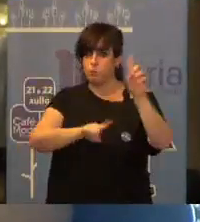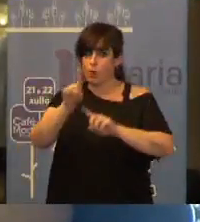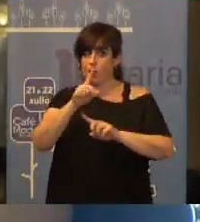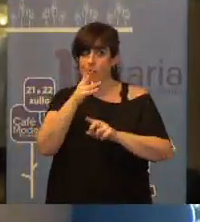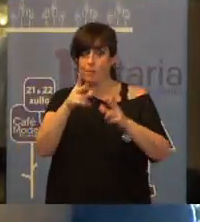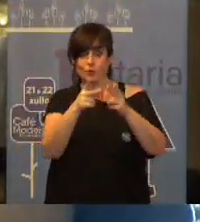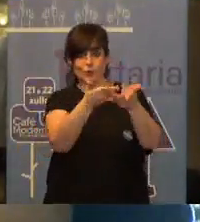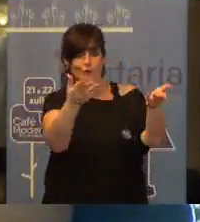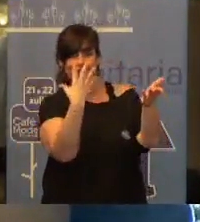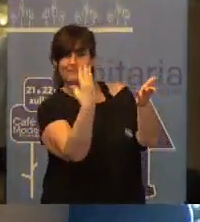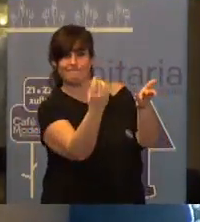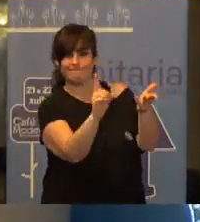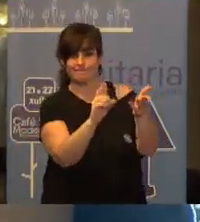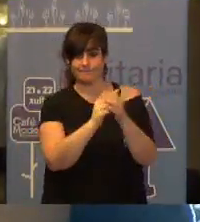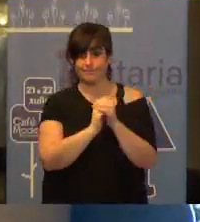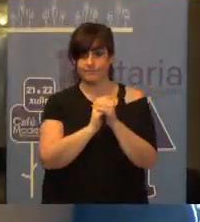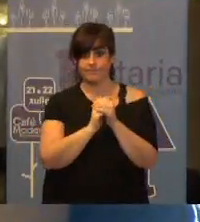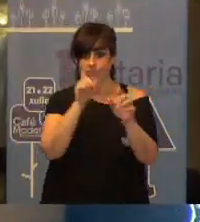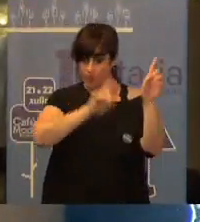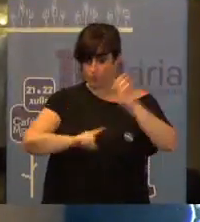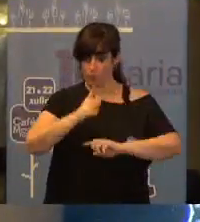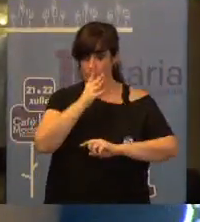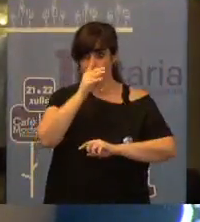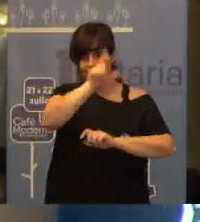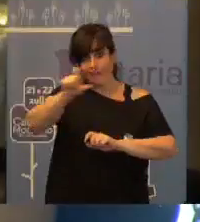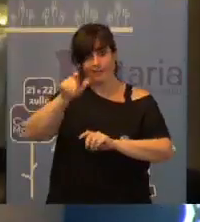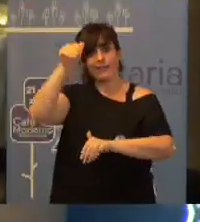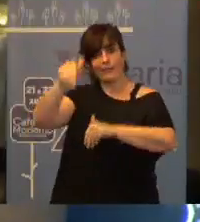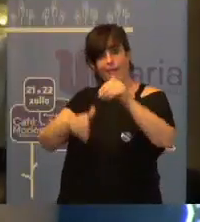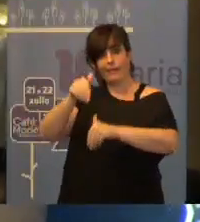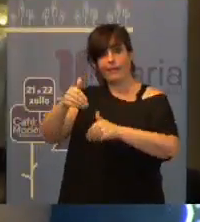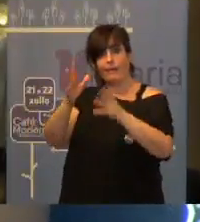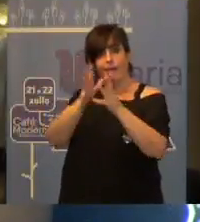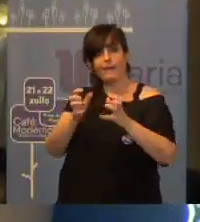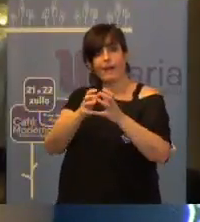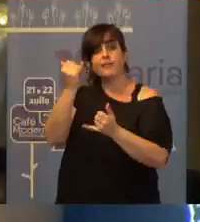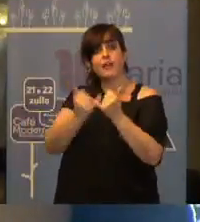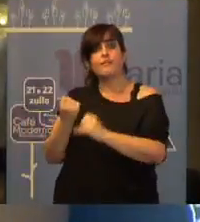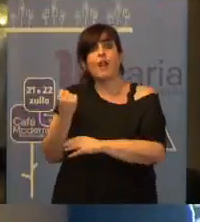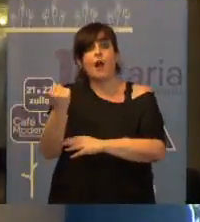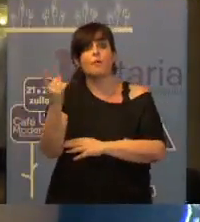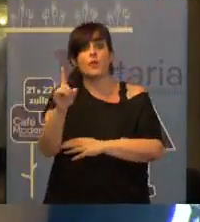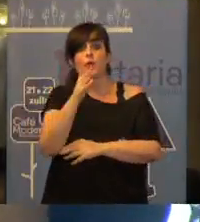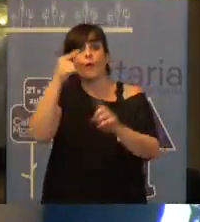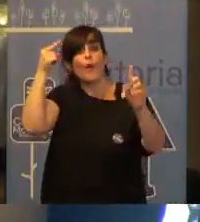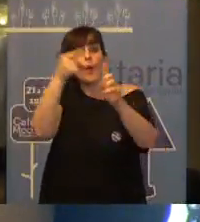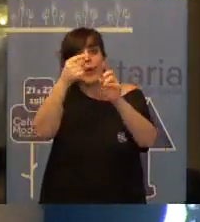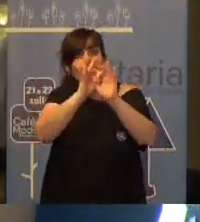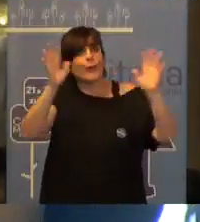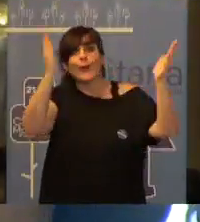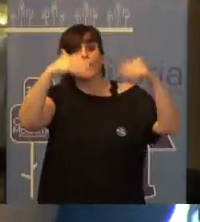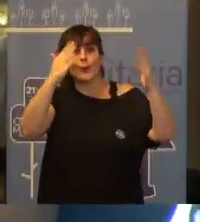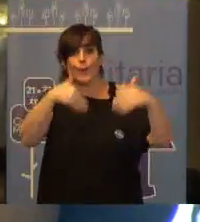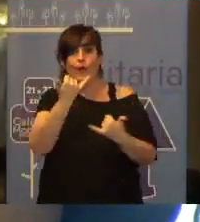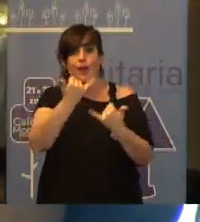é un problema porque incluso xente votante non nos vai apoiar se non sabe claramente o que queremos facer, porque podemos acabar sendo